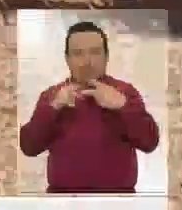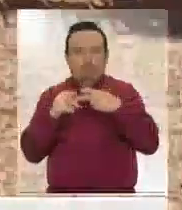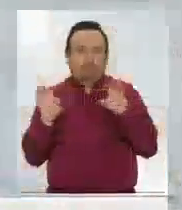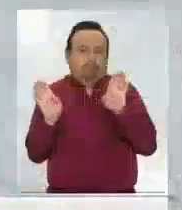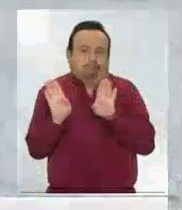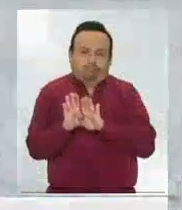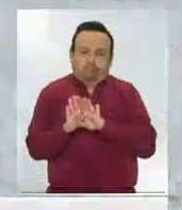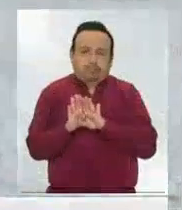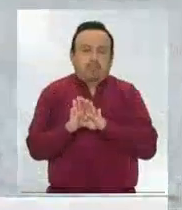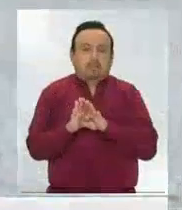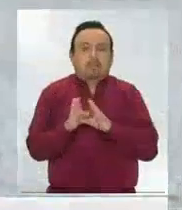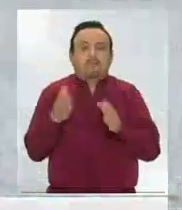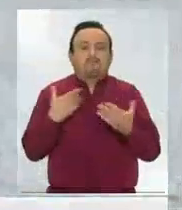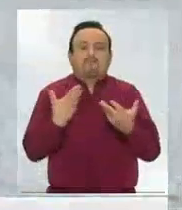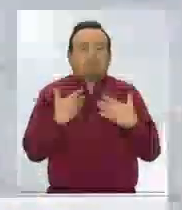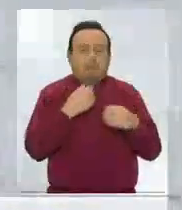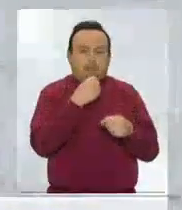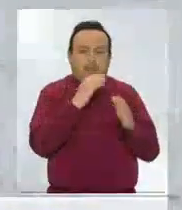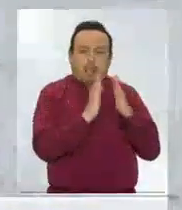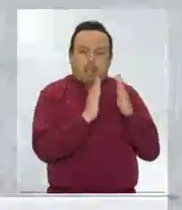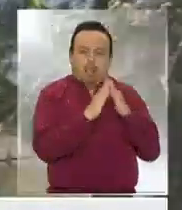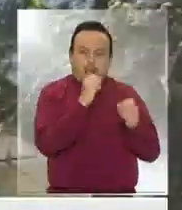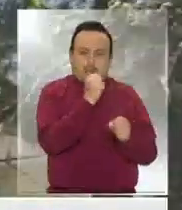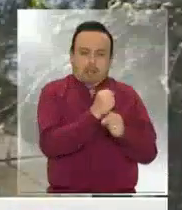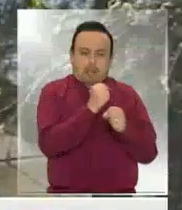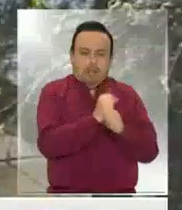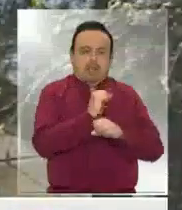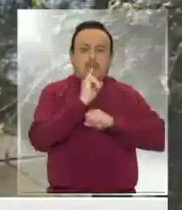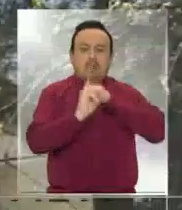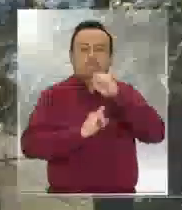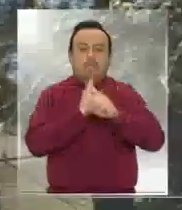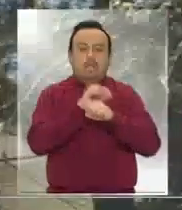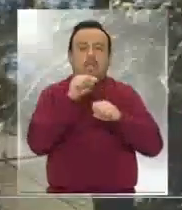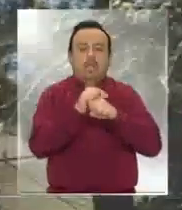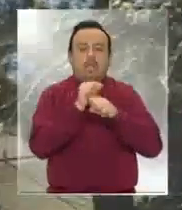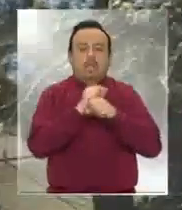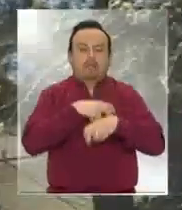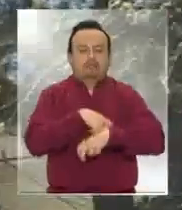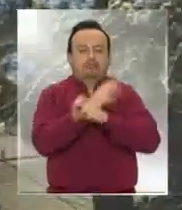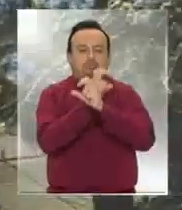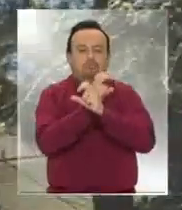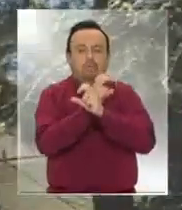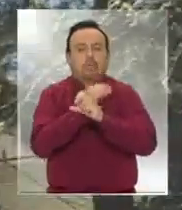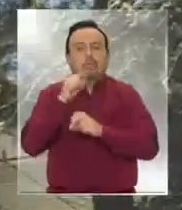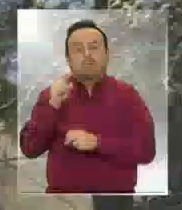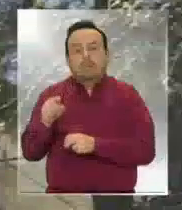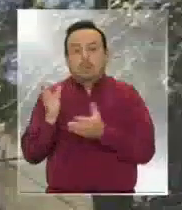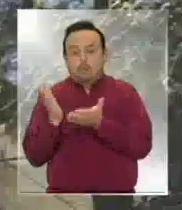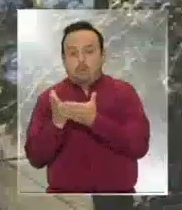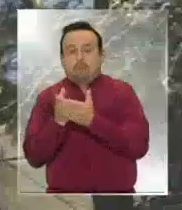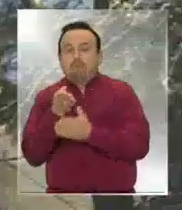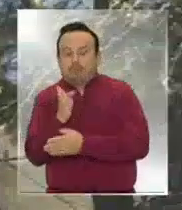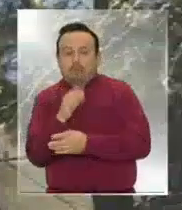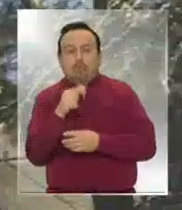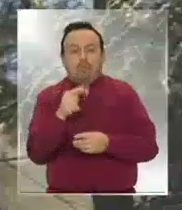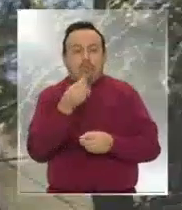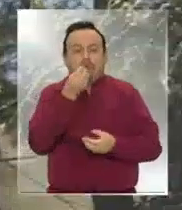Hemos estado trabajando vía internet. Las escuelas siguen otorgando alimentación a los niños.